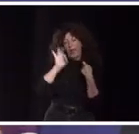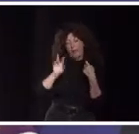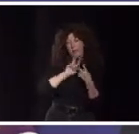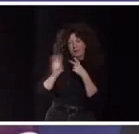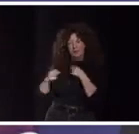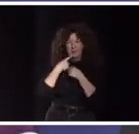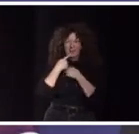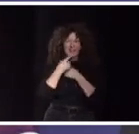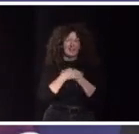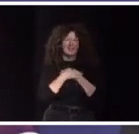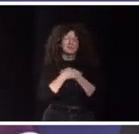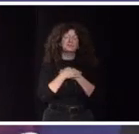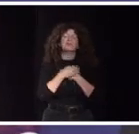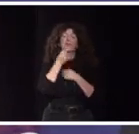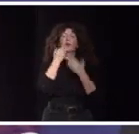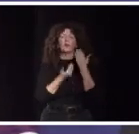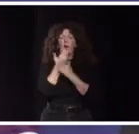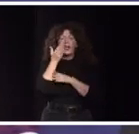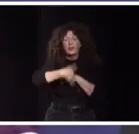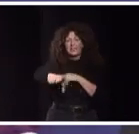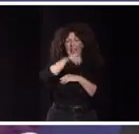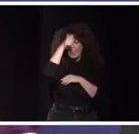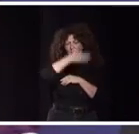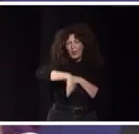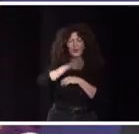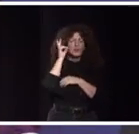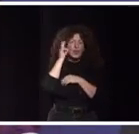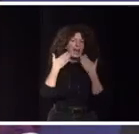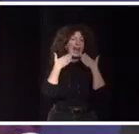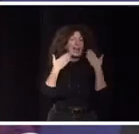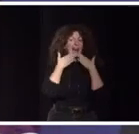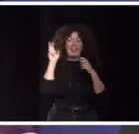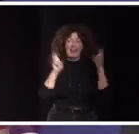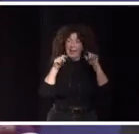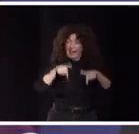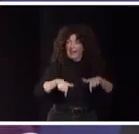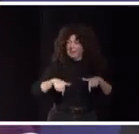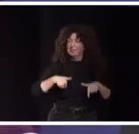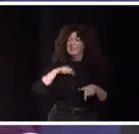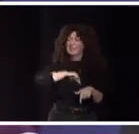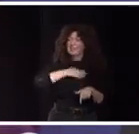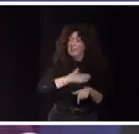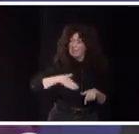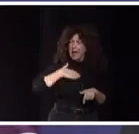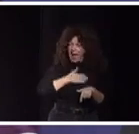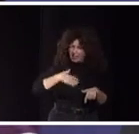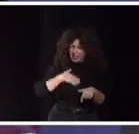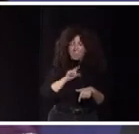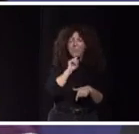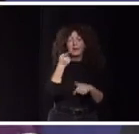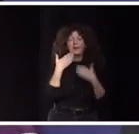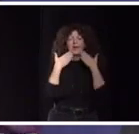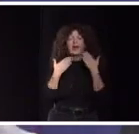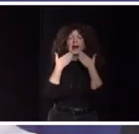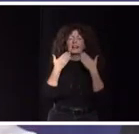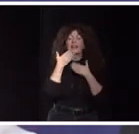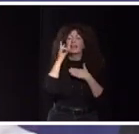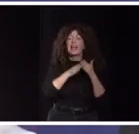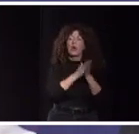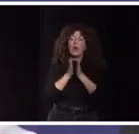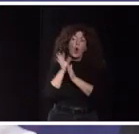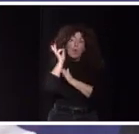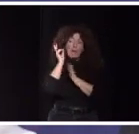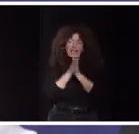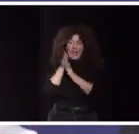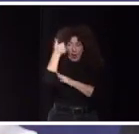Muy buenos días a todas y a todos. Muchas gracias por estar aquí. Para mí es un placer. Yo quería empezar agradeciendo a las compañeras